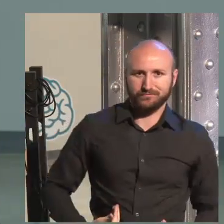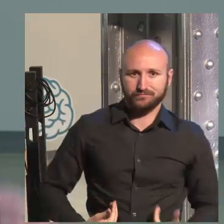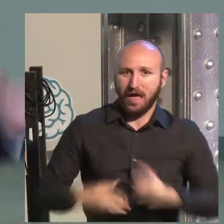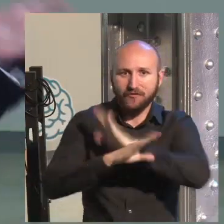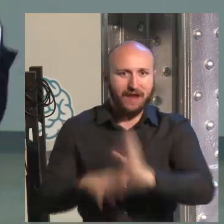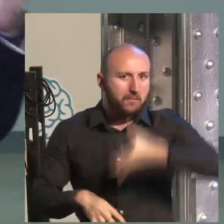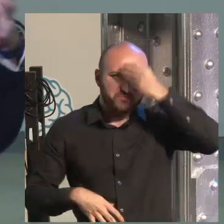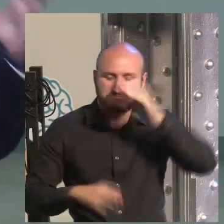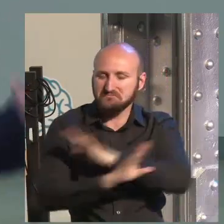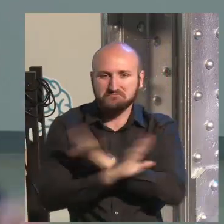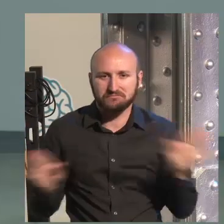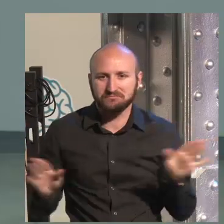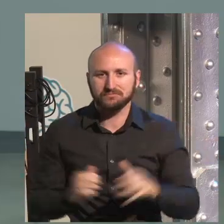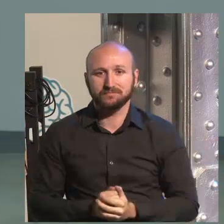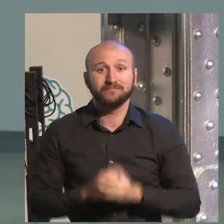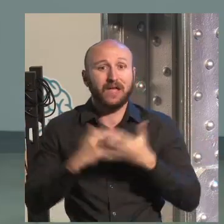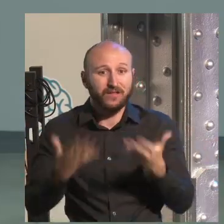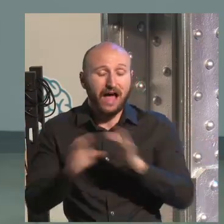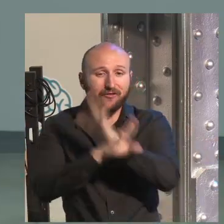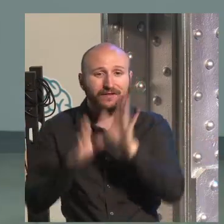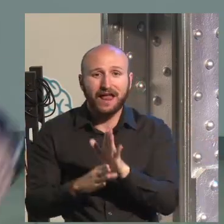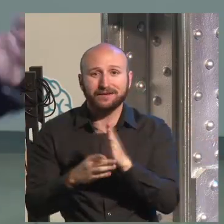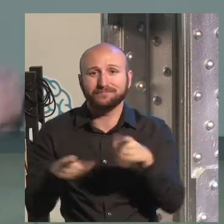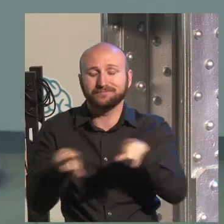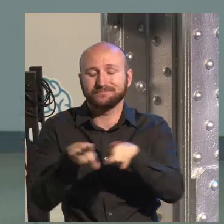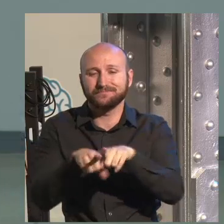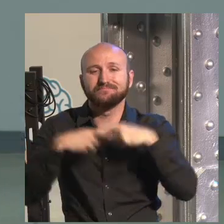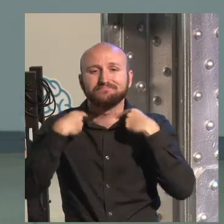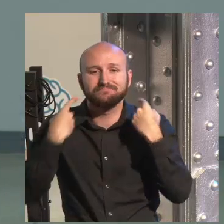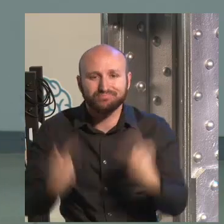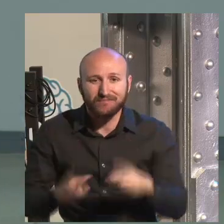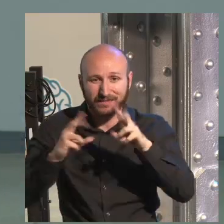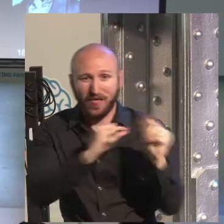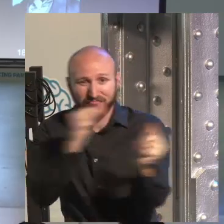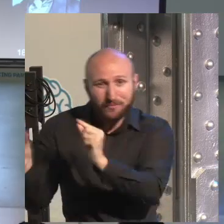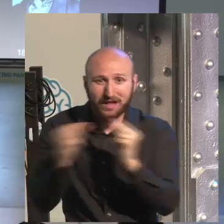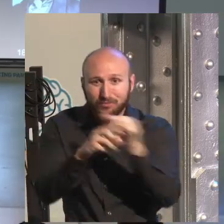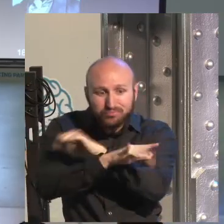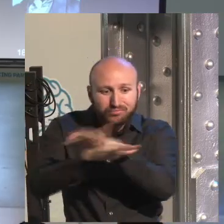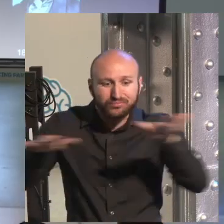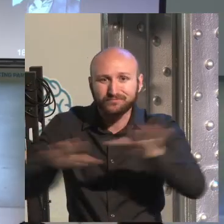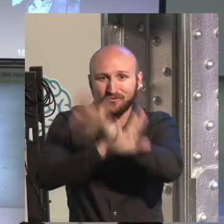gente. Así que no consiguió eludir el debate.